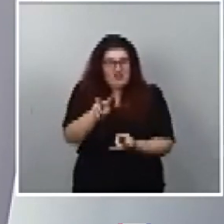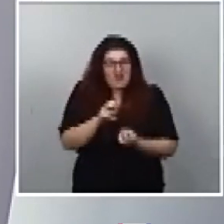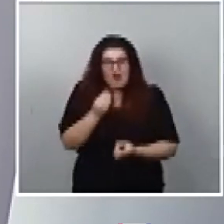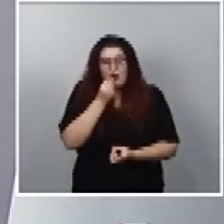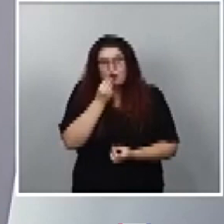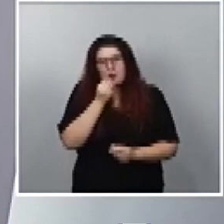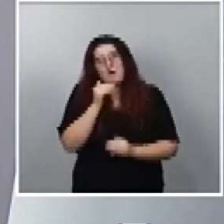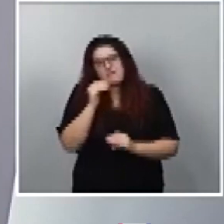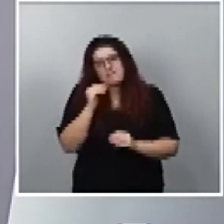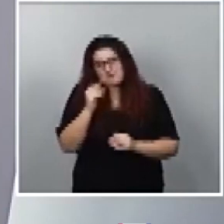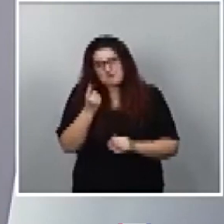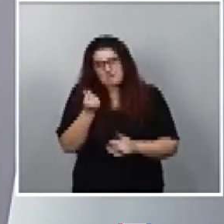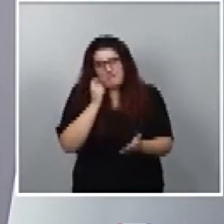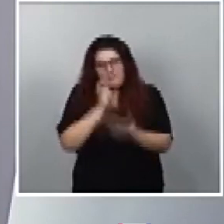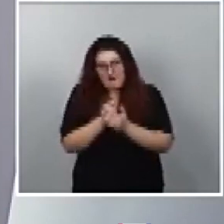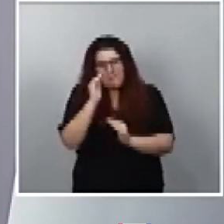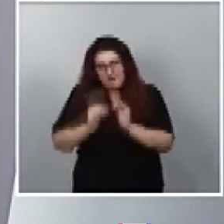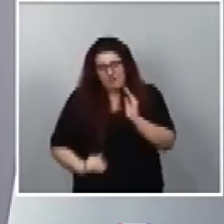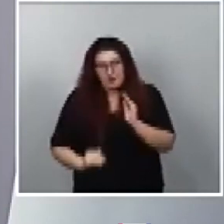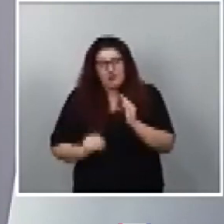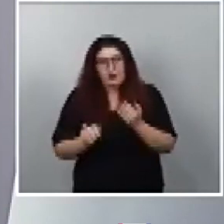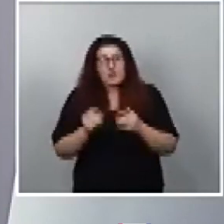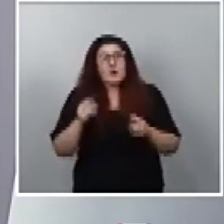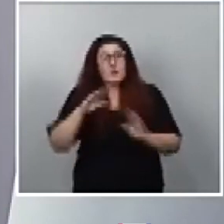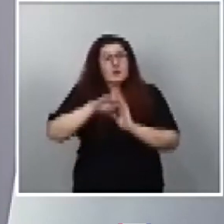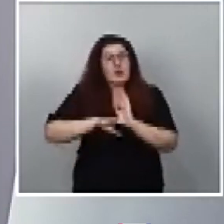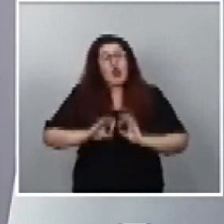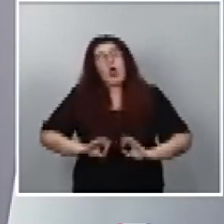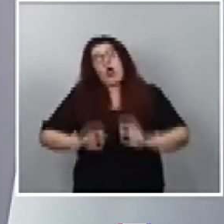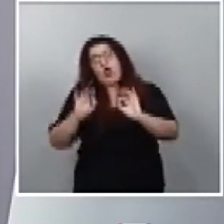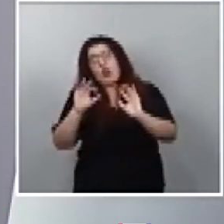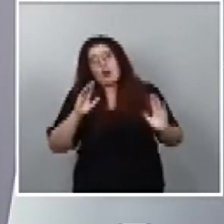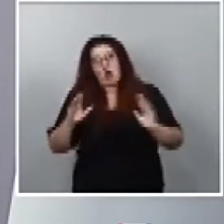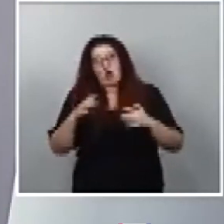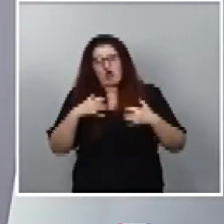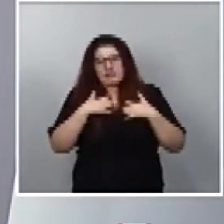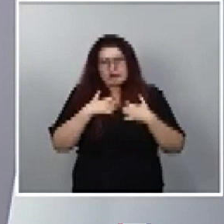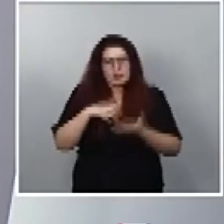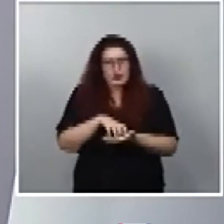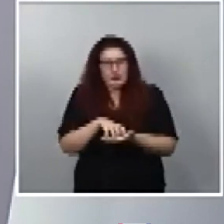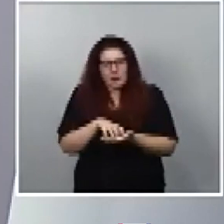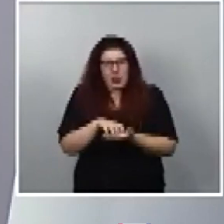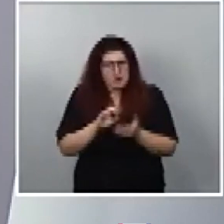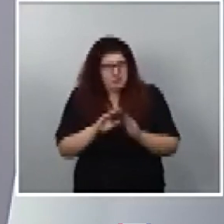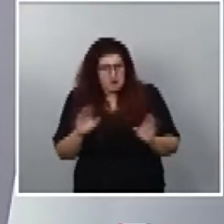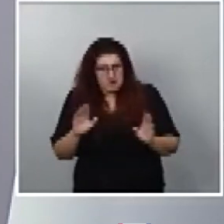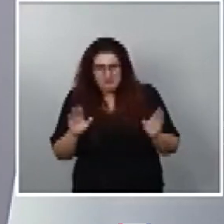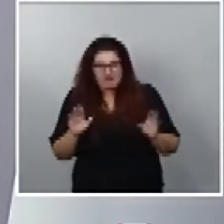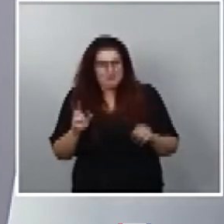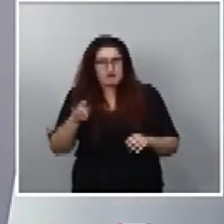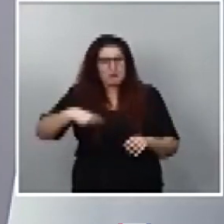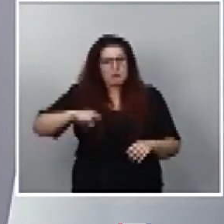alimentos pero no se trata solo de medidas extraordinarias en momentos de incertidumbre sino que también hemos